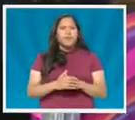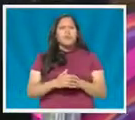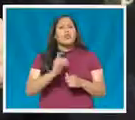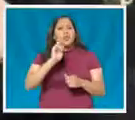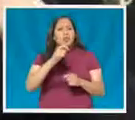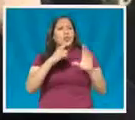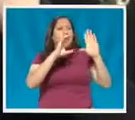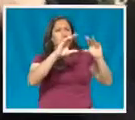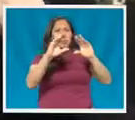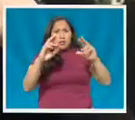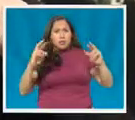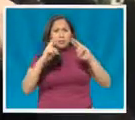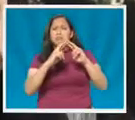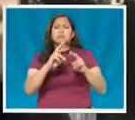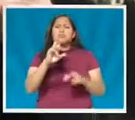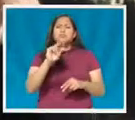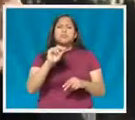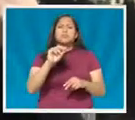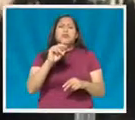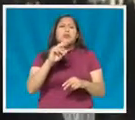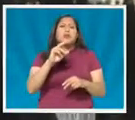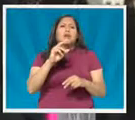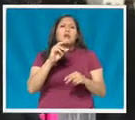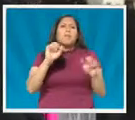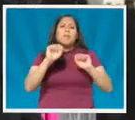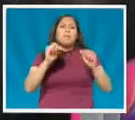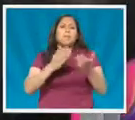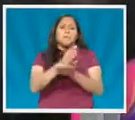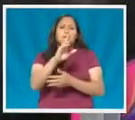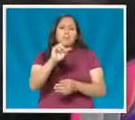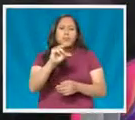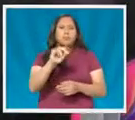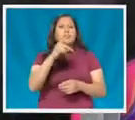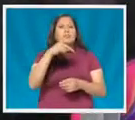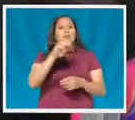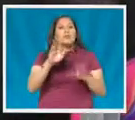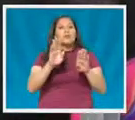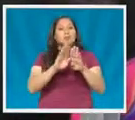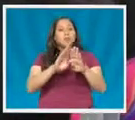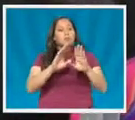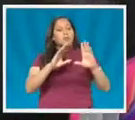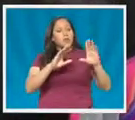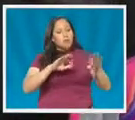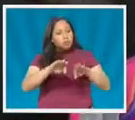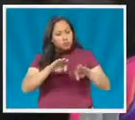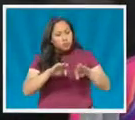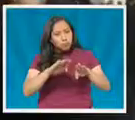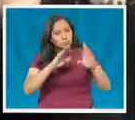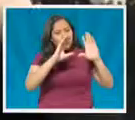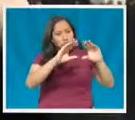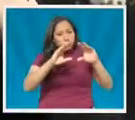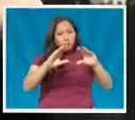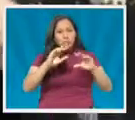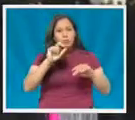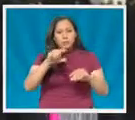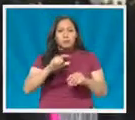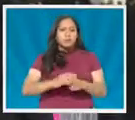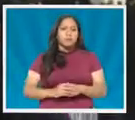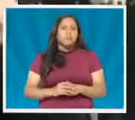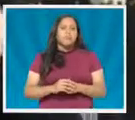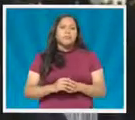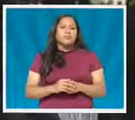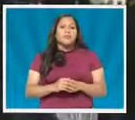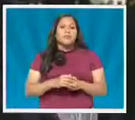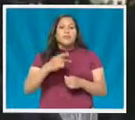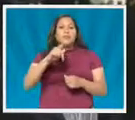contagiar una la religión, cierta expansión, pero a través de las prácticas del budismo. de sus labores. De sus labores, pero no solamente